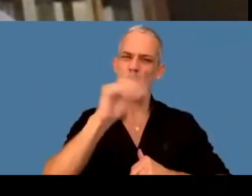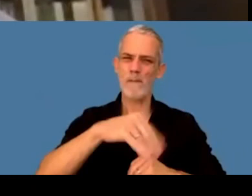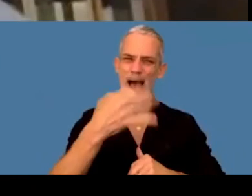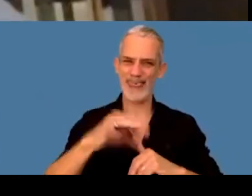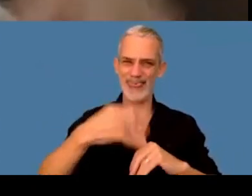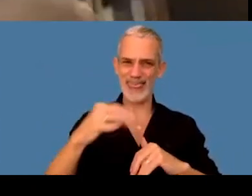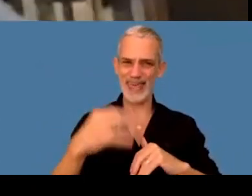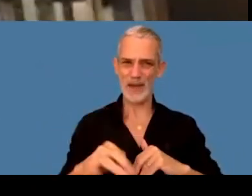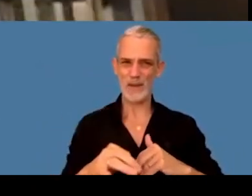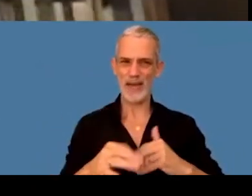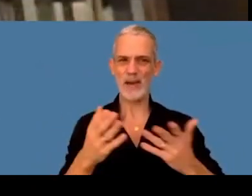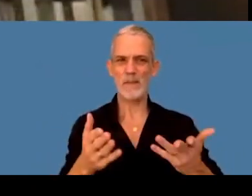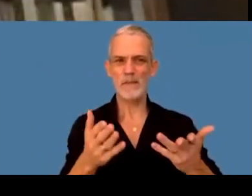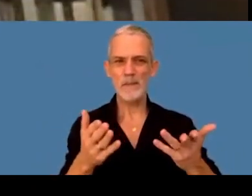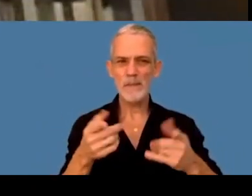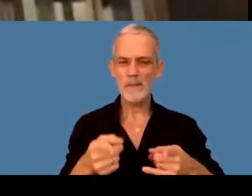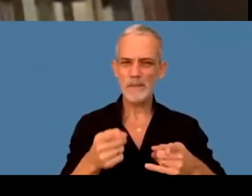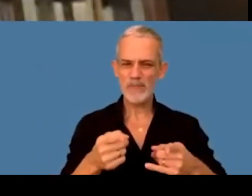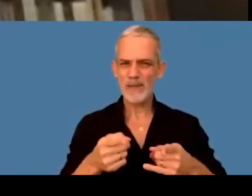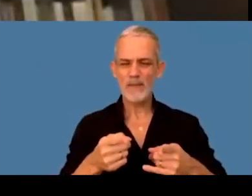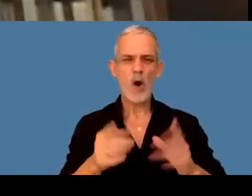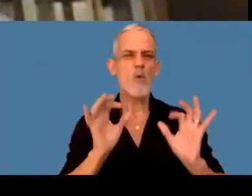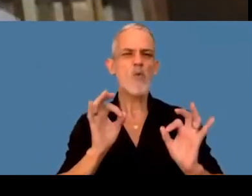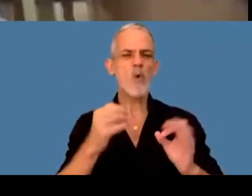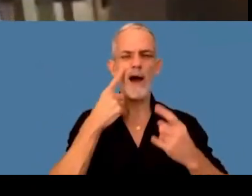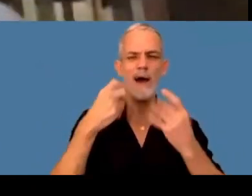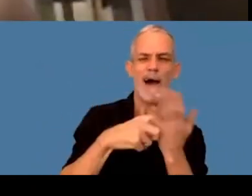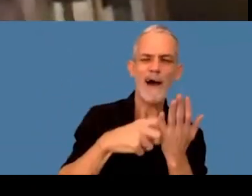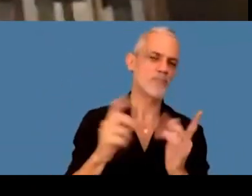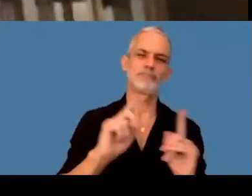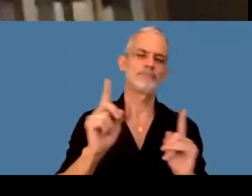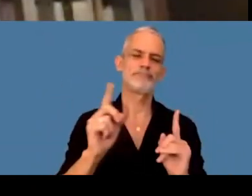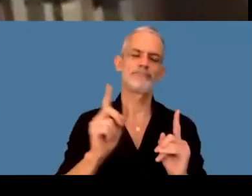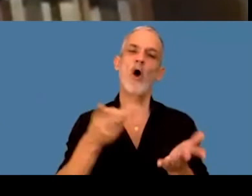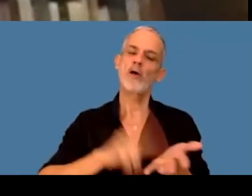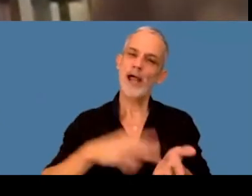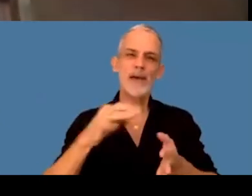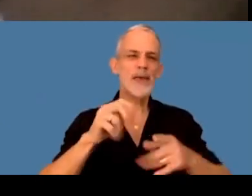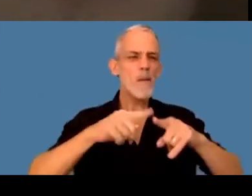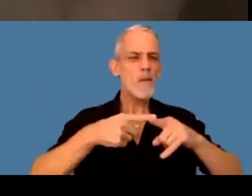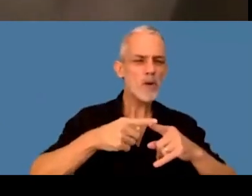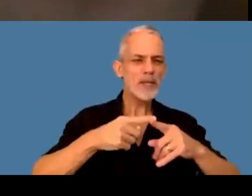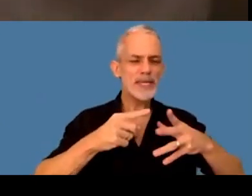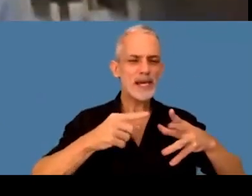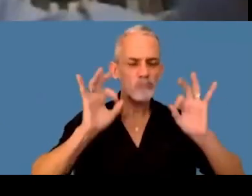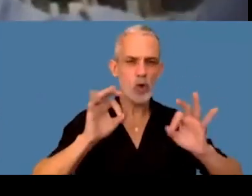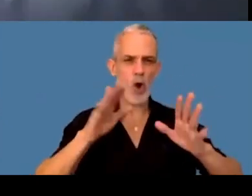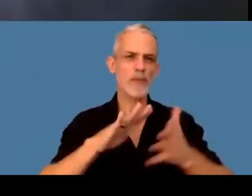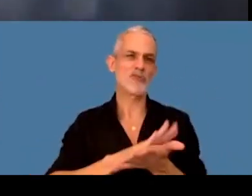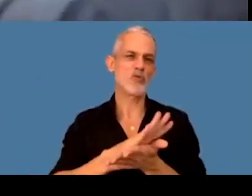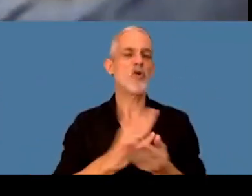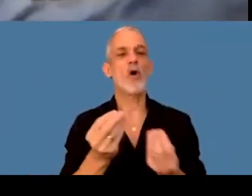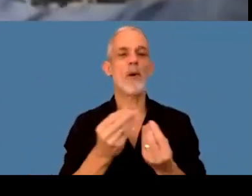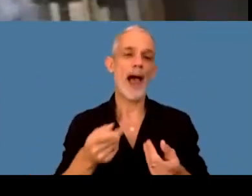atacar más duro. Ahora, tampoco alcanza con la inspección. Tienen que ser, otra vez, políticas integrales, porque si no la solución es decir,